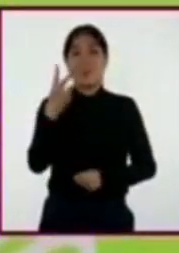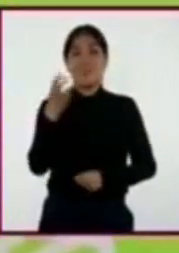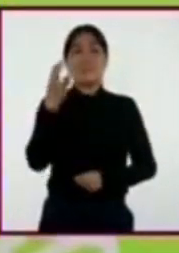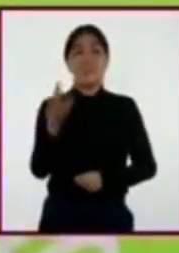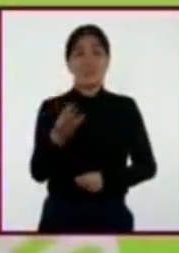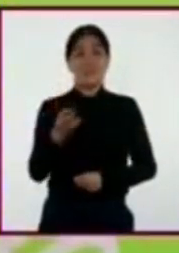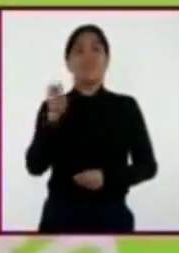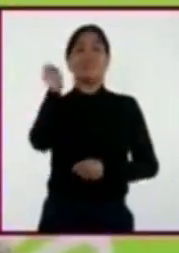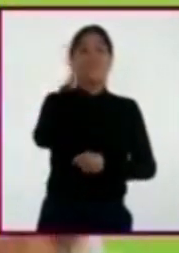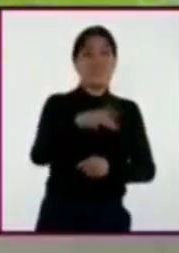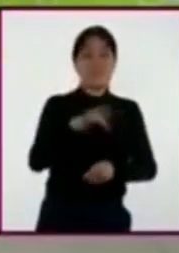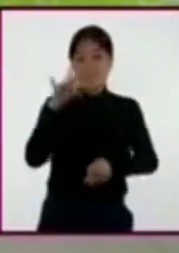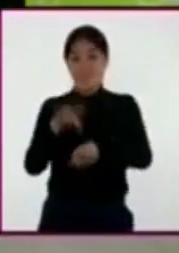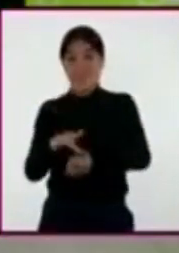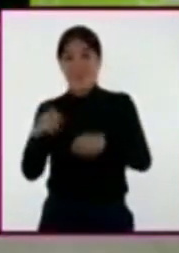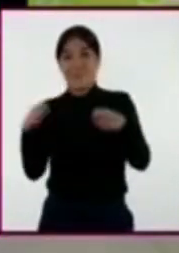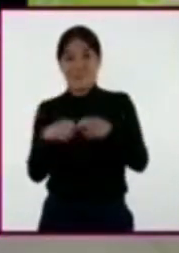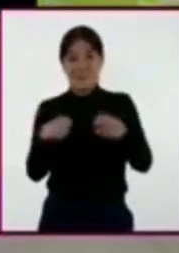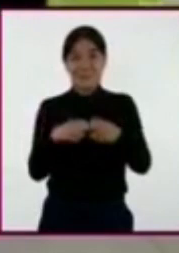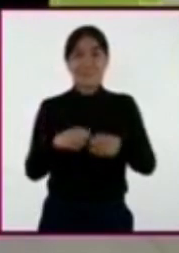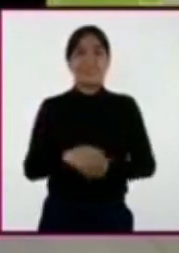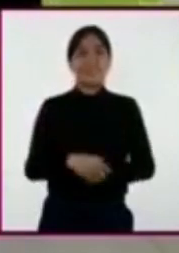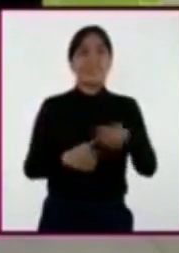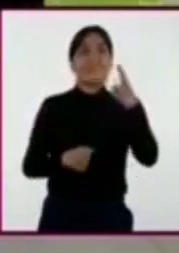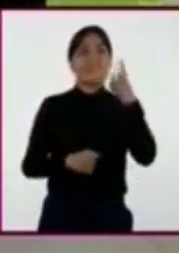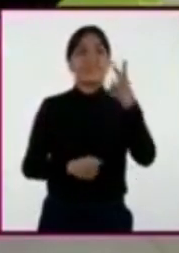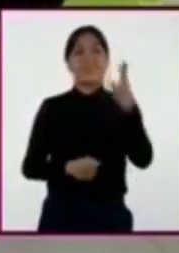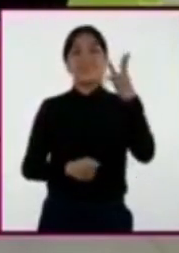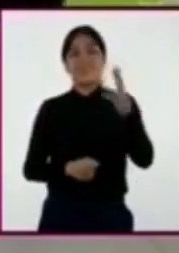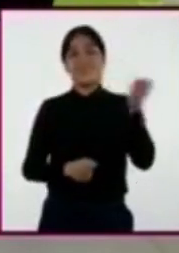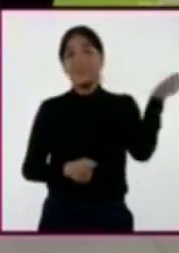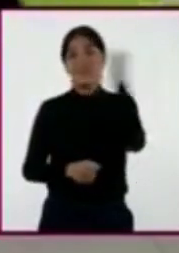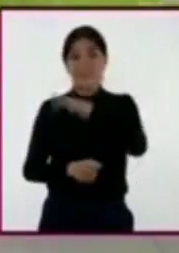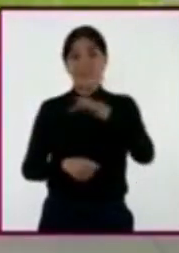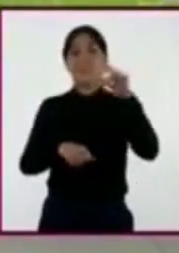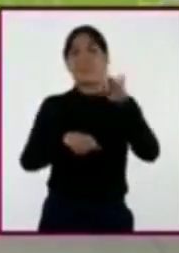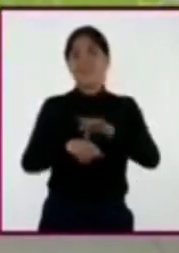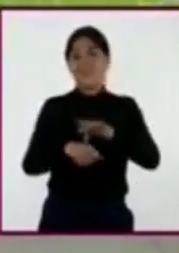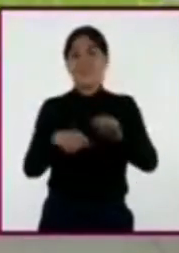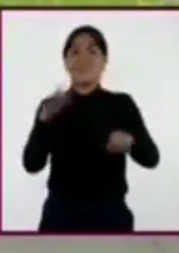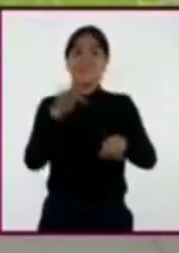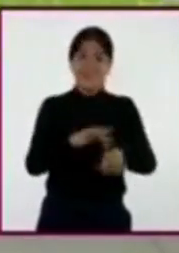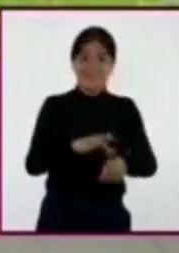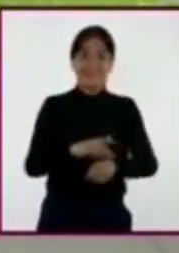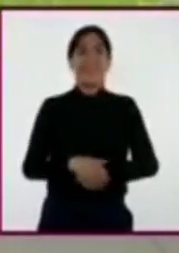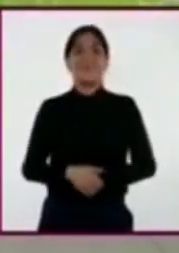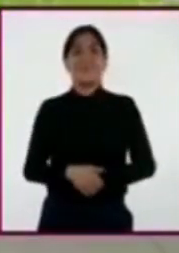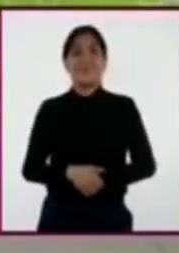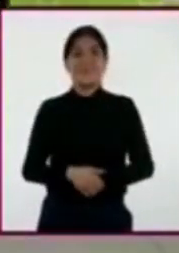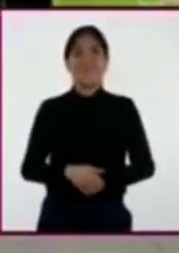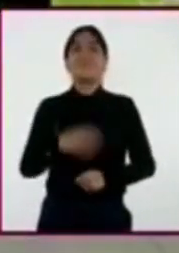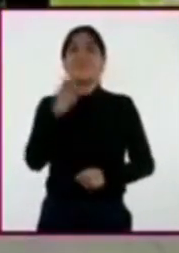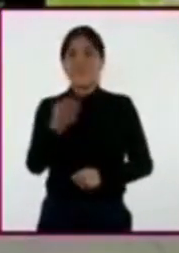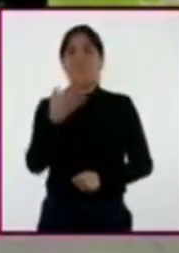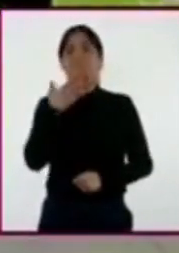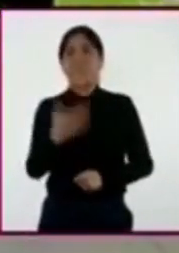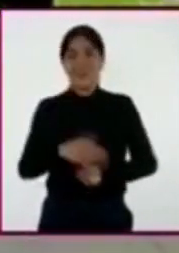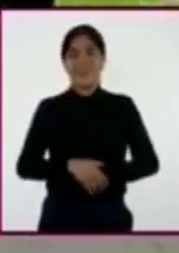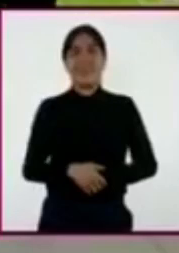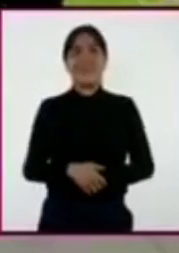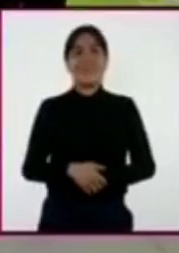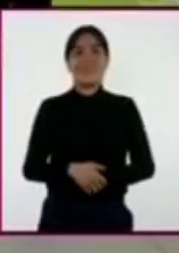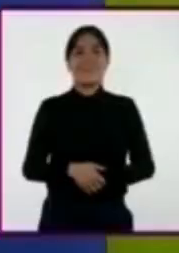1, 2, 3, lanzas, tocas tus tenis. 1, 2, 3, lanzas, tocas, tocas. Muy bien, muy bien.